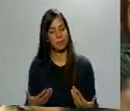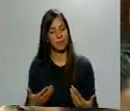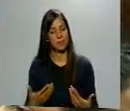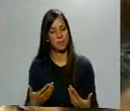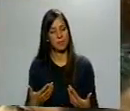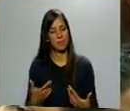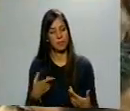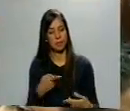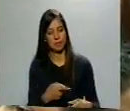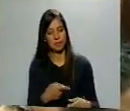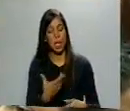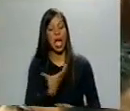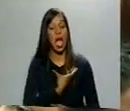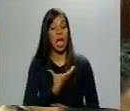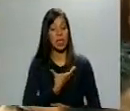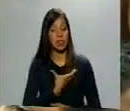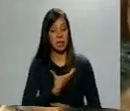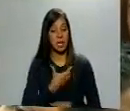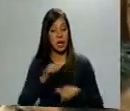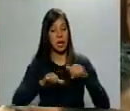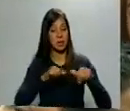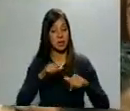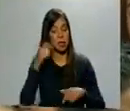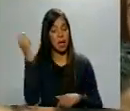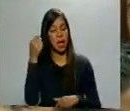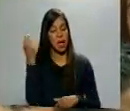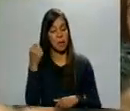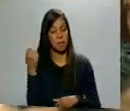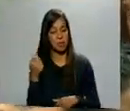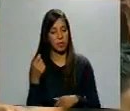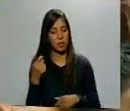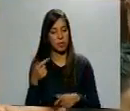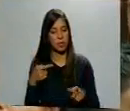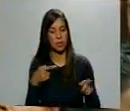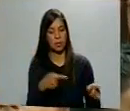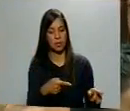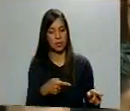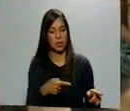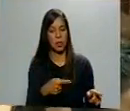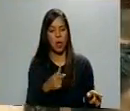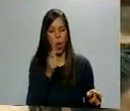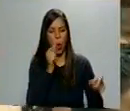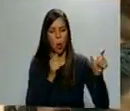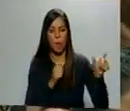donde esta institución que dirige Jorge Rodríguez Torres